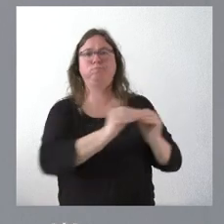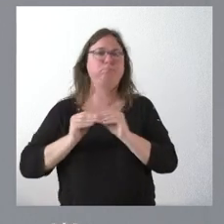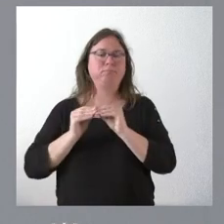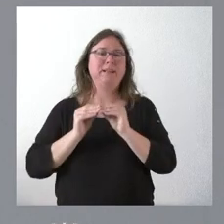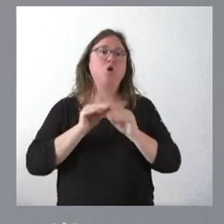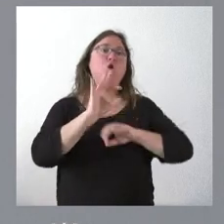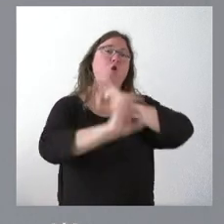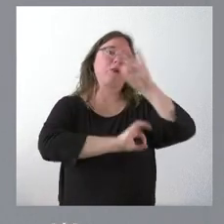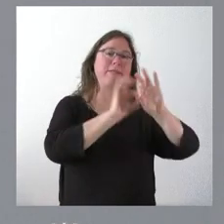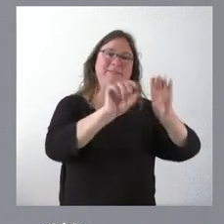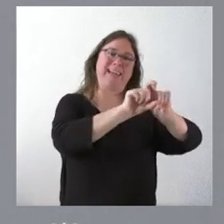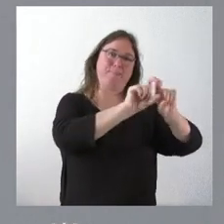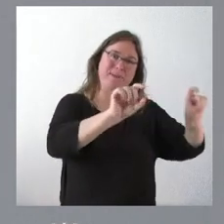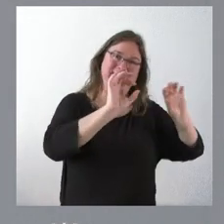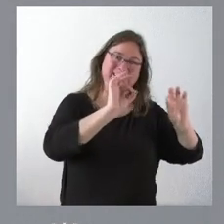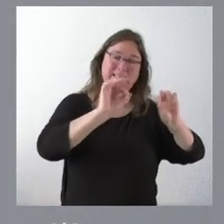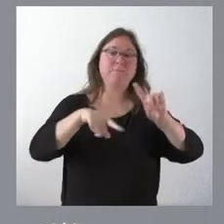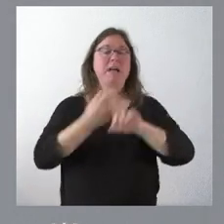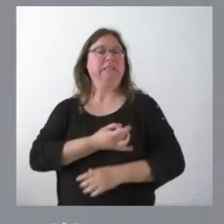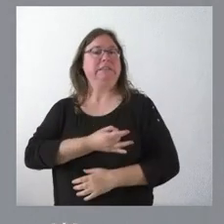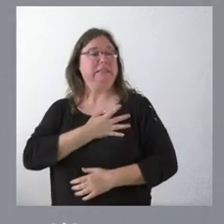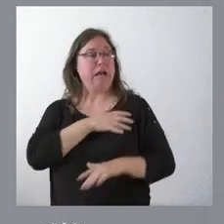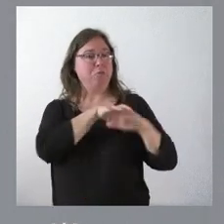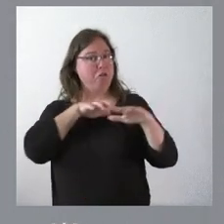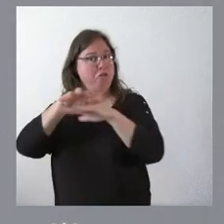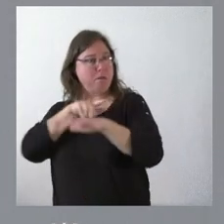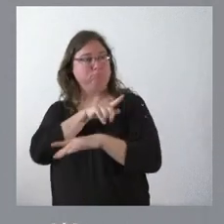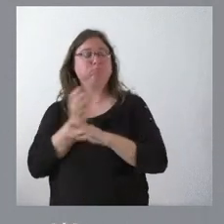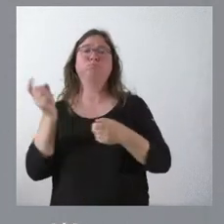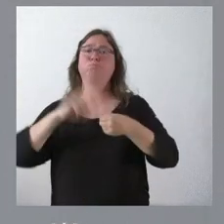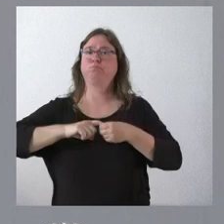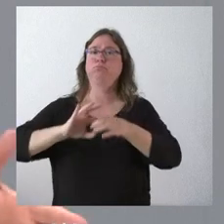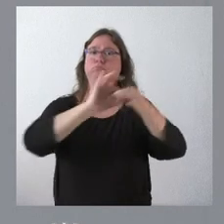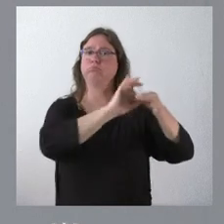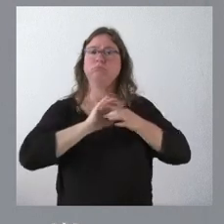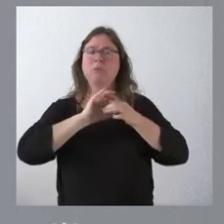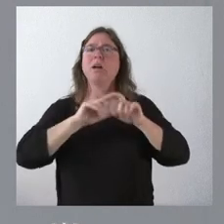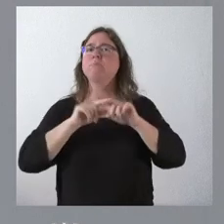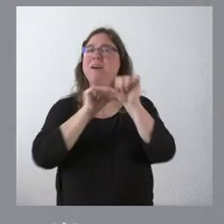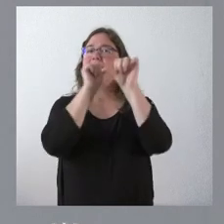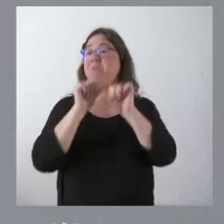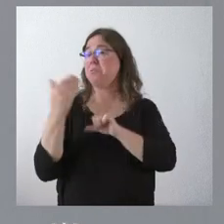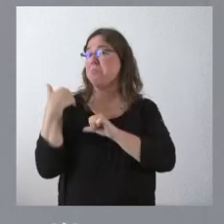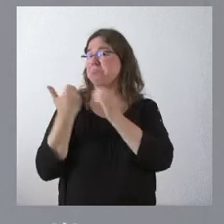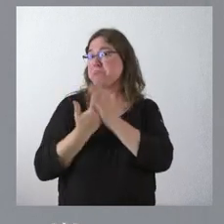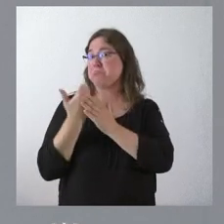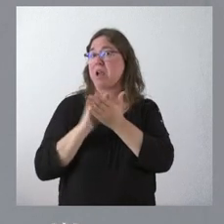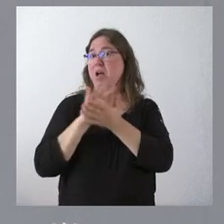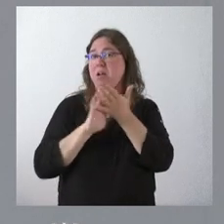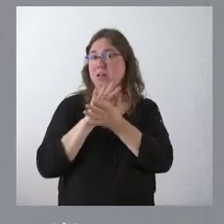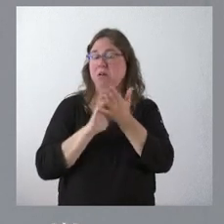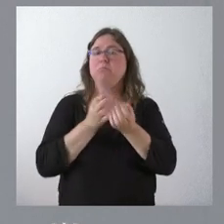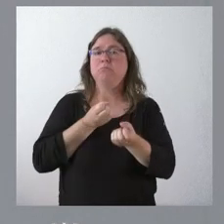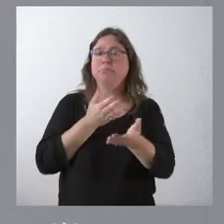organizaciones empresariales como de las organizaciones sindicales mayoritarias y, además, en la línea que les hemos venido comentando en los últimos tiempos y que les